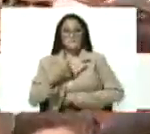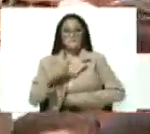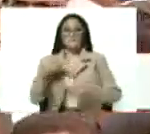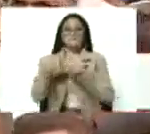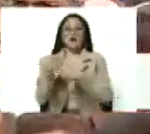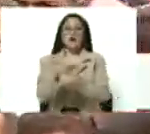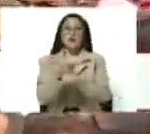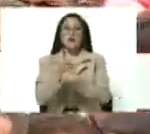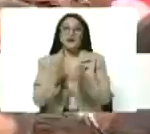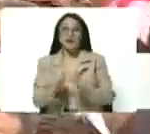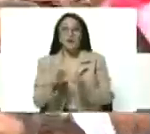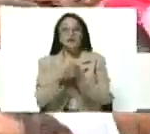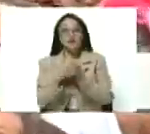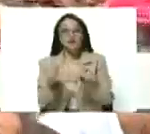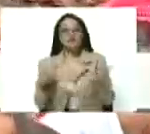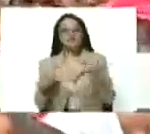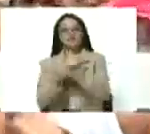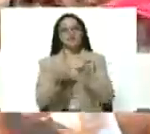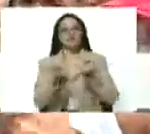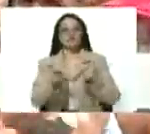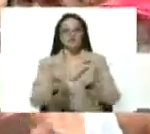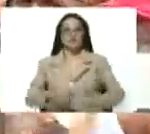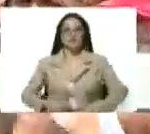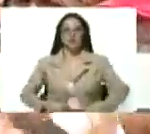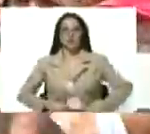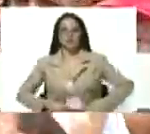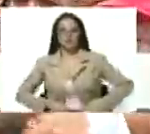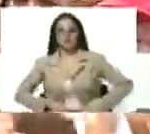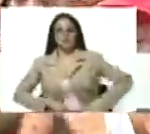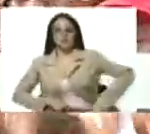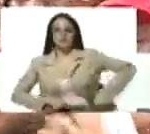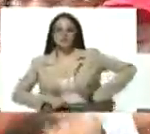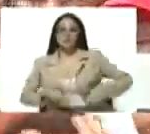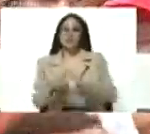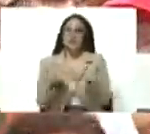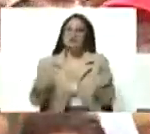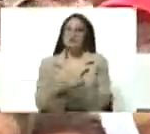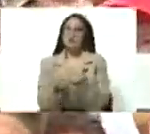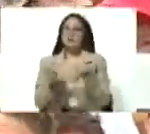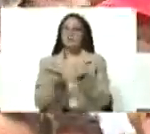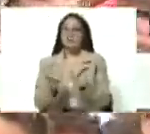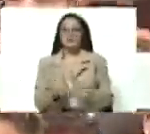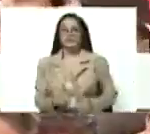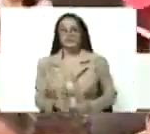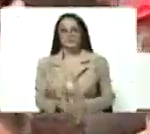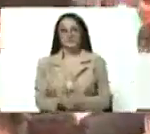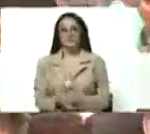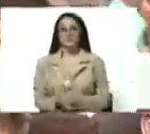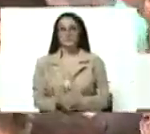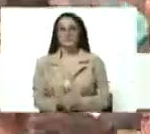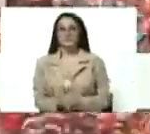que todos empujar en la misma dirección. Todos empujar en la misma dirección.